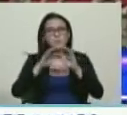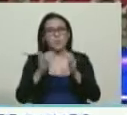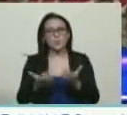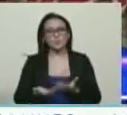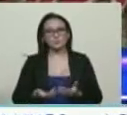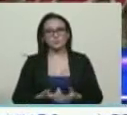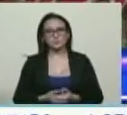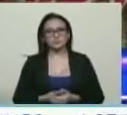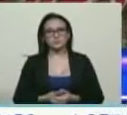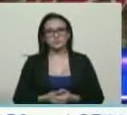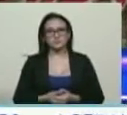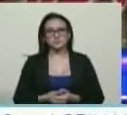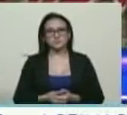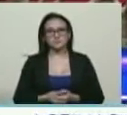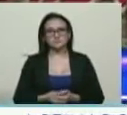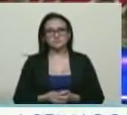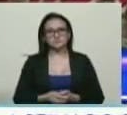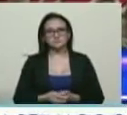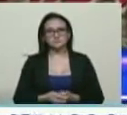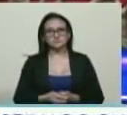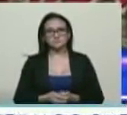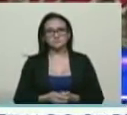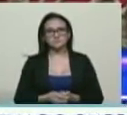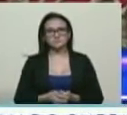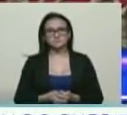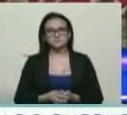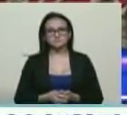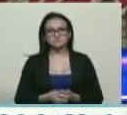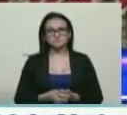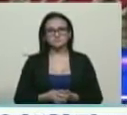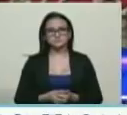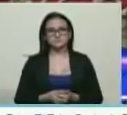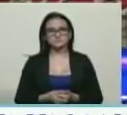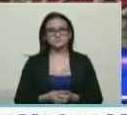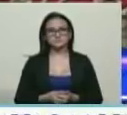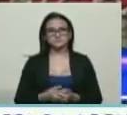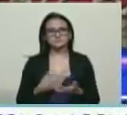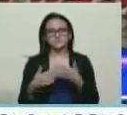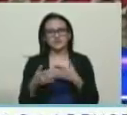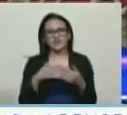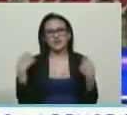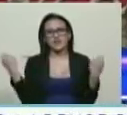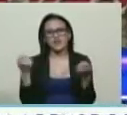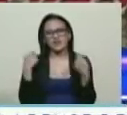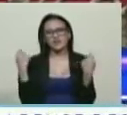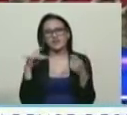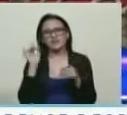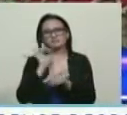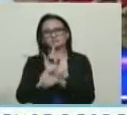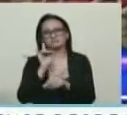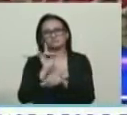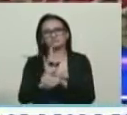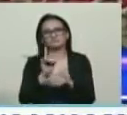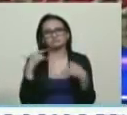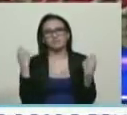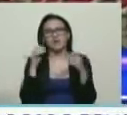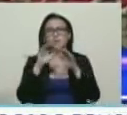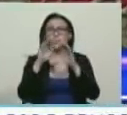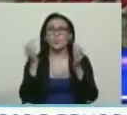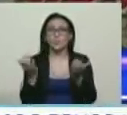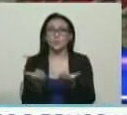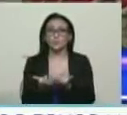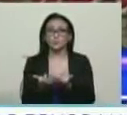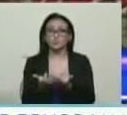allá de la hostil y agresiva campaña que se desata en el mundo